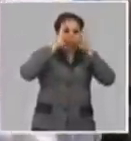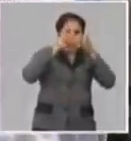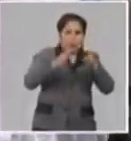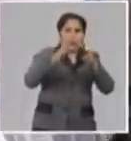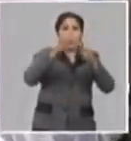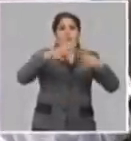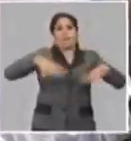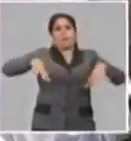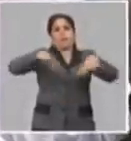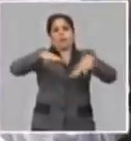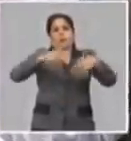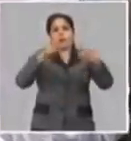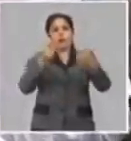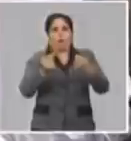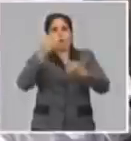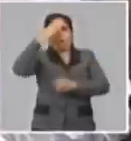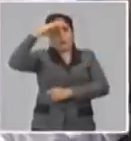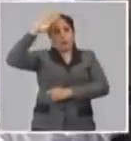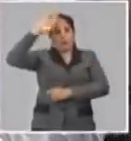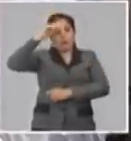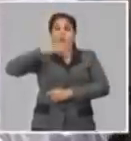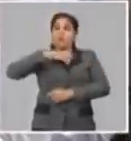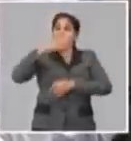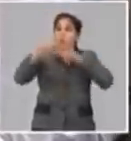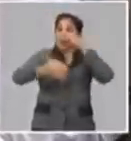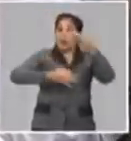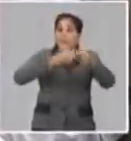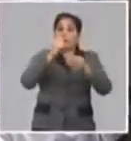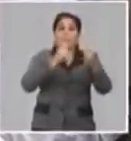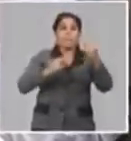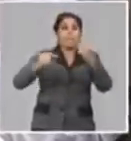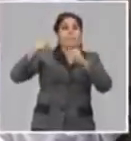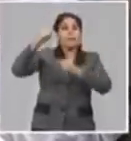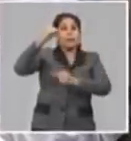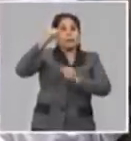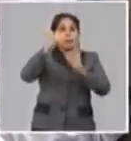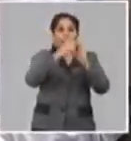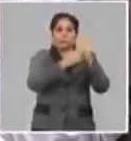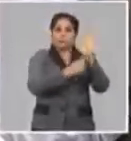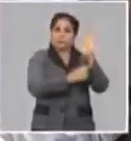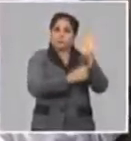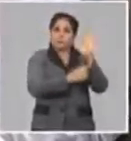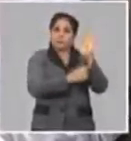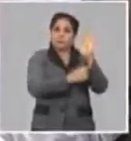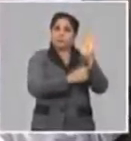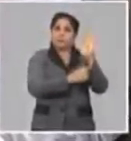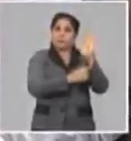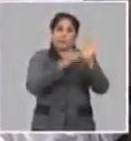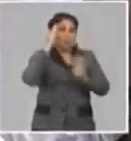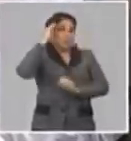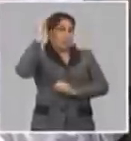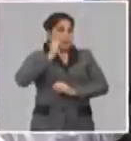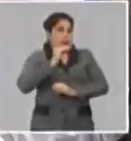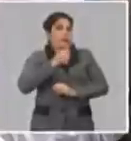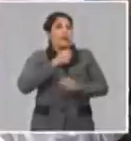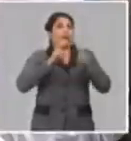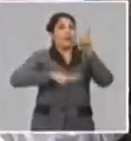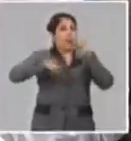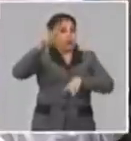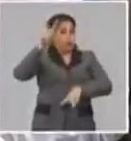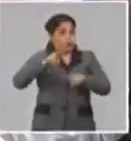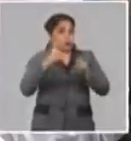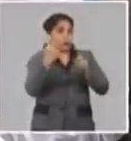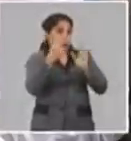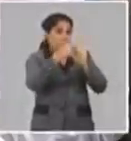en ese contexto. Yo me voy a referir ahora a los principios de la estrategia. O sea, porque la estrategia tiene un diagnóstico,